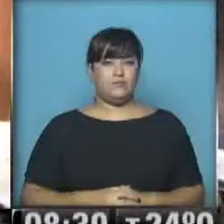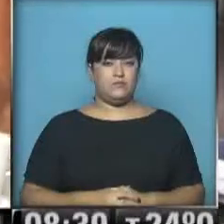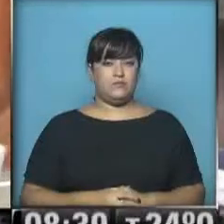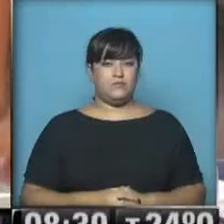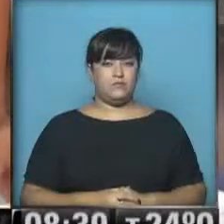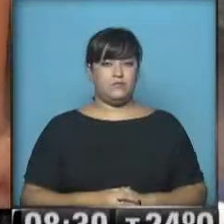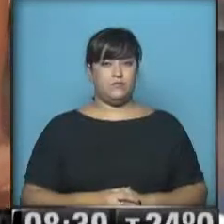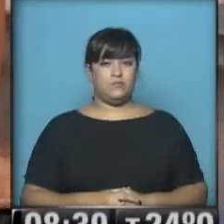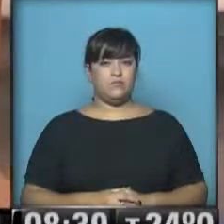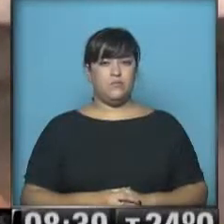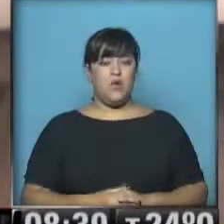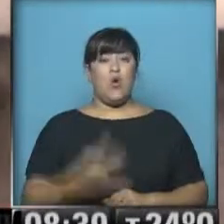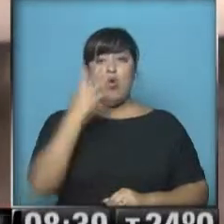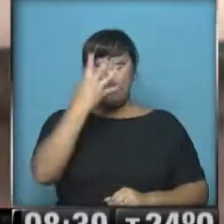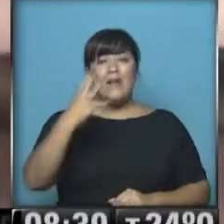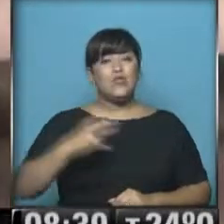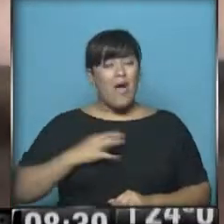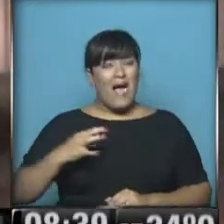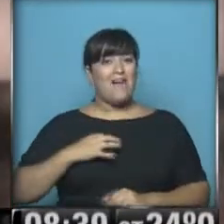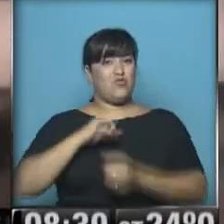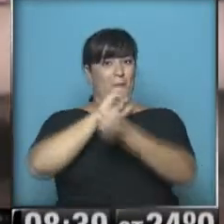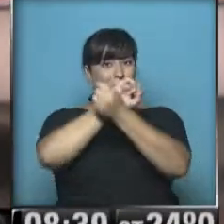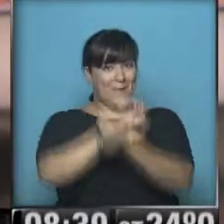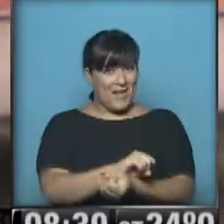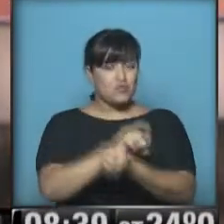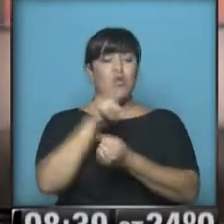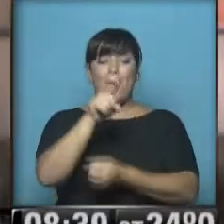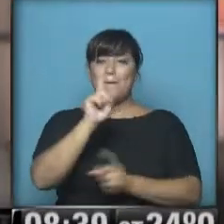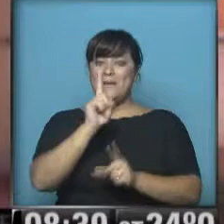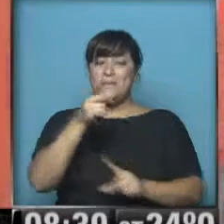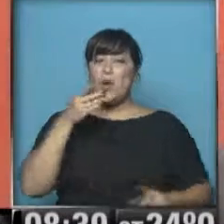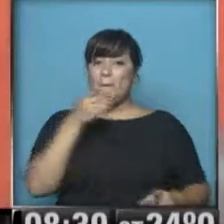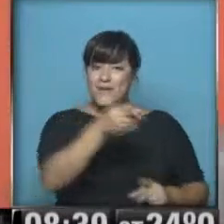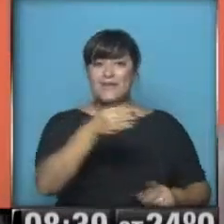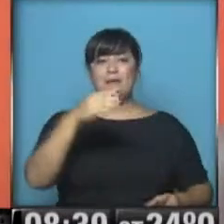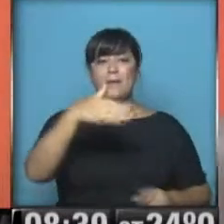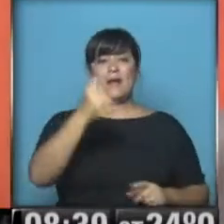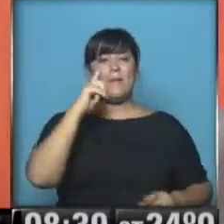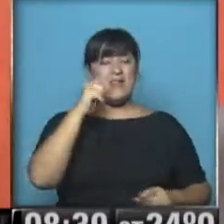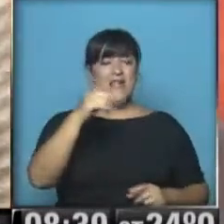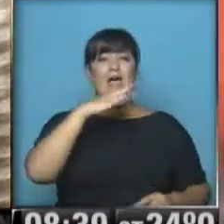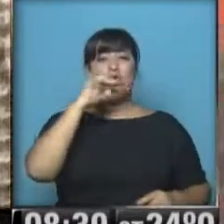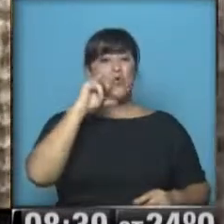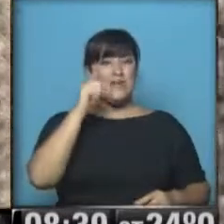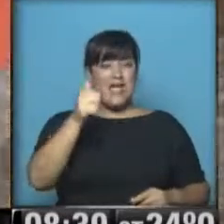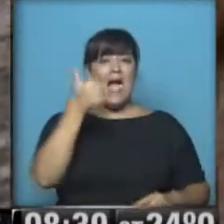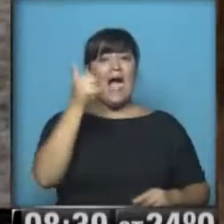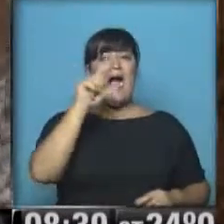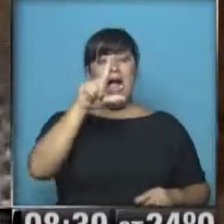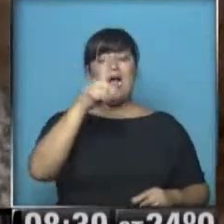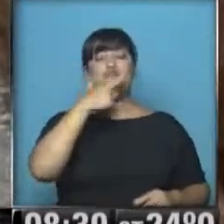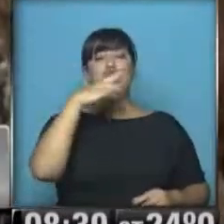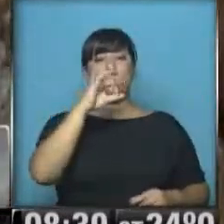y cuatro años de prisión eso es lo que se estaba pidiendo para maría julia alsogaray en esta nueva